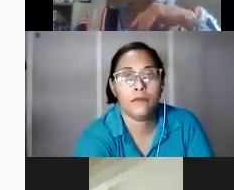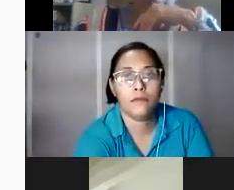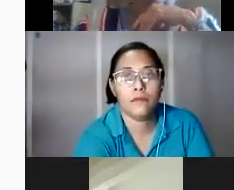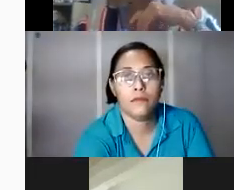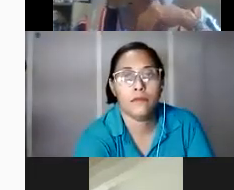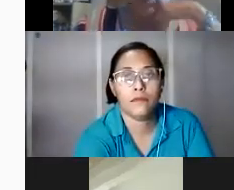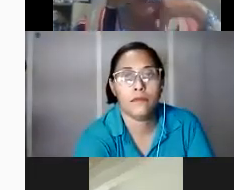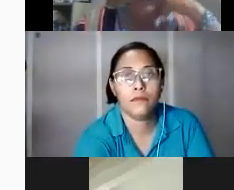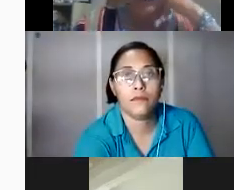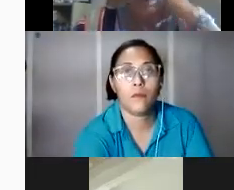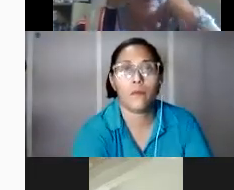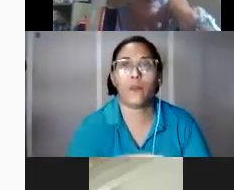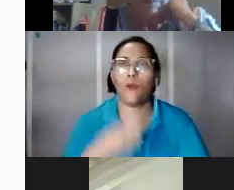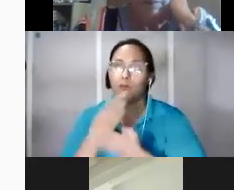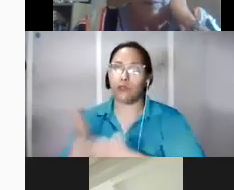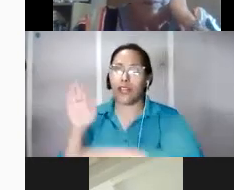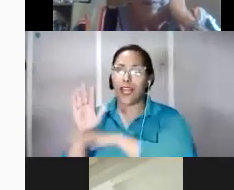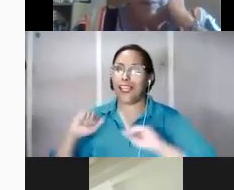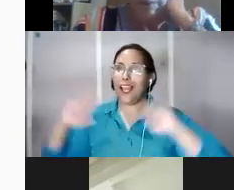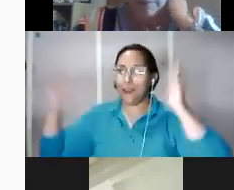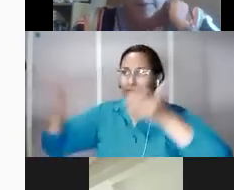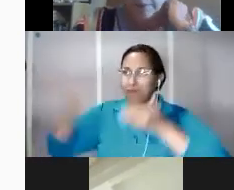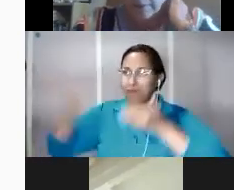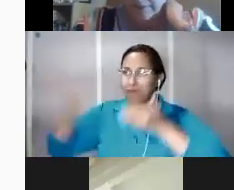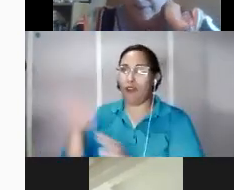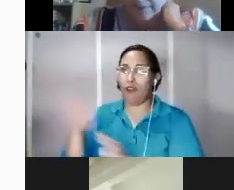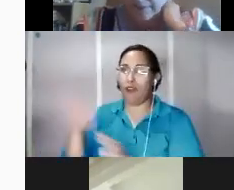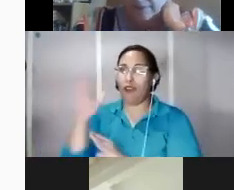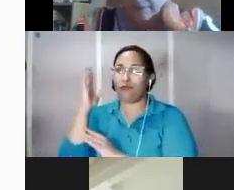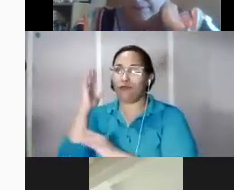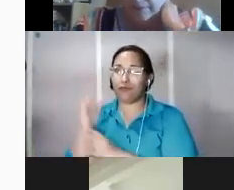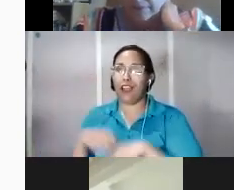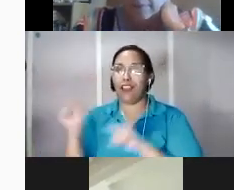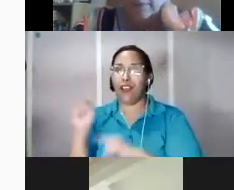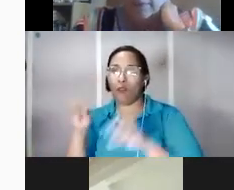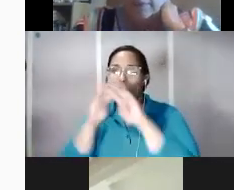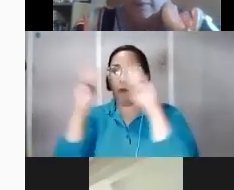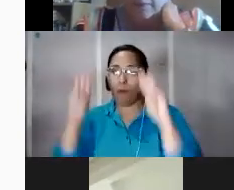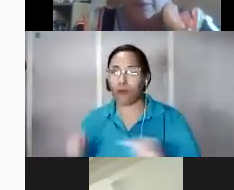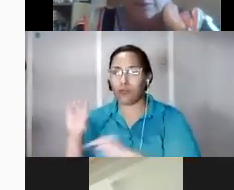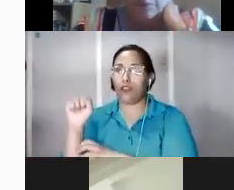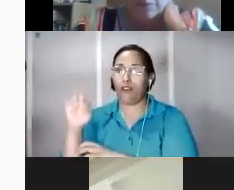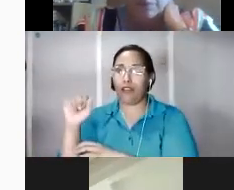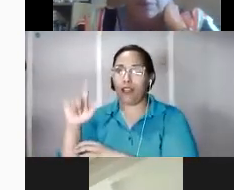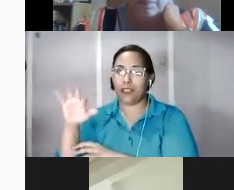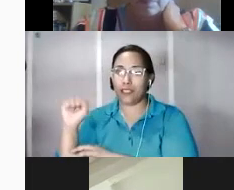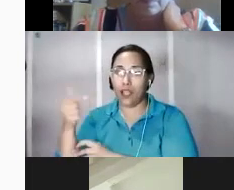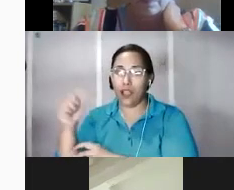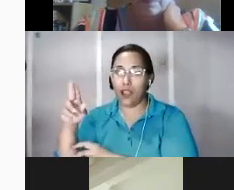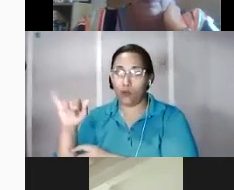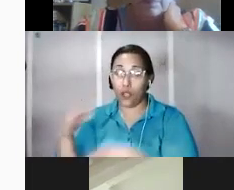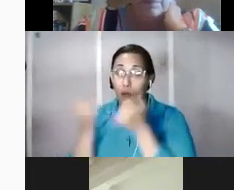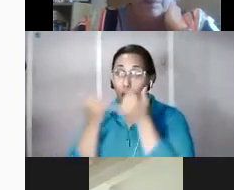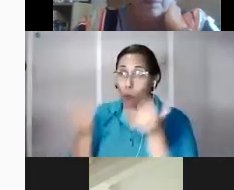Muy buenas noches a todos y bienvenidos a nuestro ciclo de charlas de la Fundación Felisa Rincón de Gautier. Hoy retomamos las